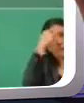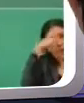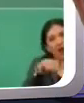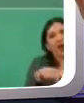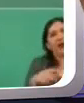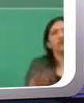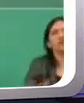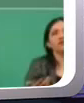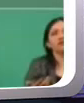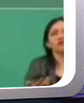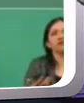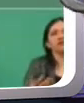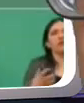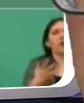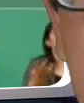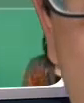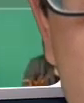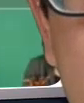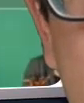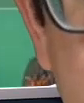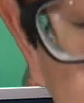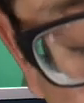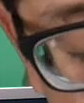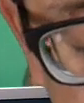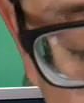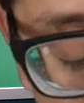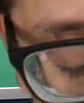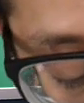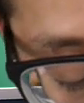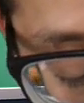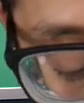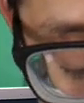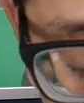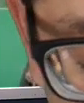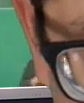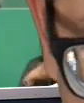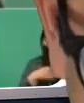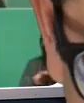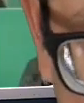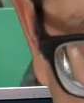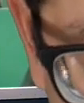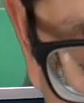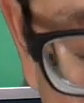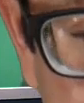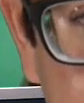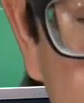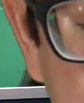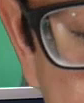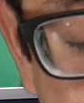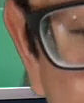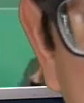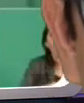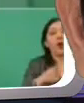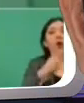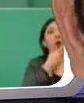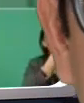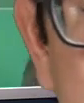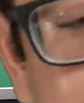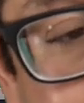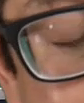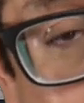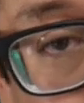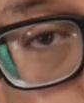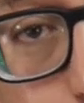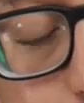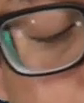López Obrador sobre el hecho que opinamos nosotros los youtubers, ustedes. O sea, es un corrupto, pillo, ladrón, lo que quieran y manden. Pero otra cosa